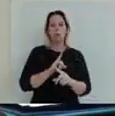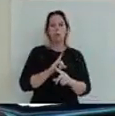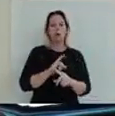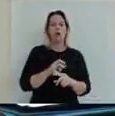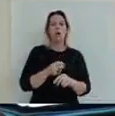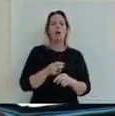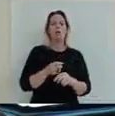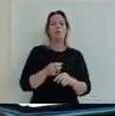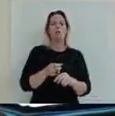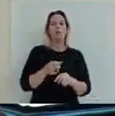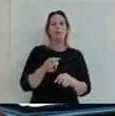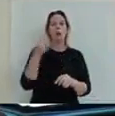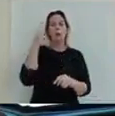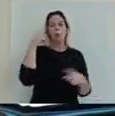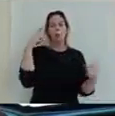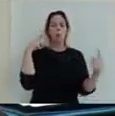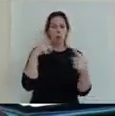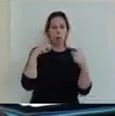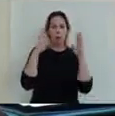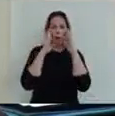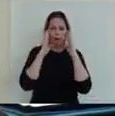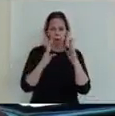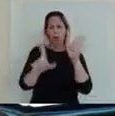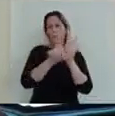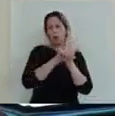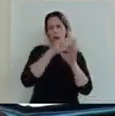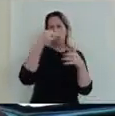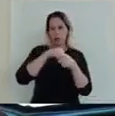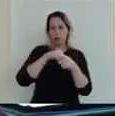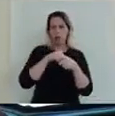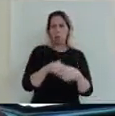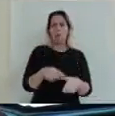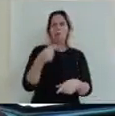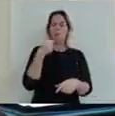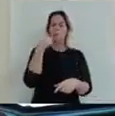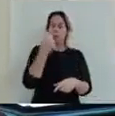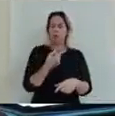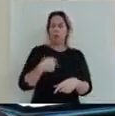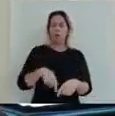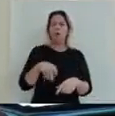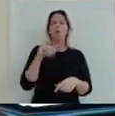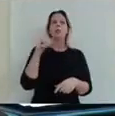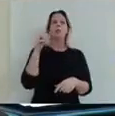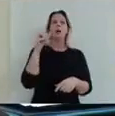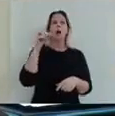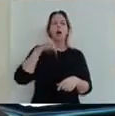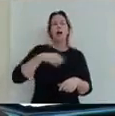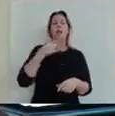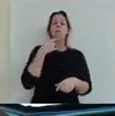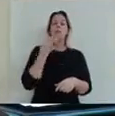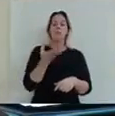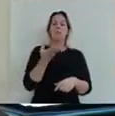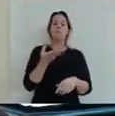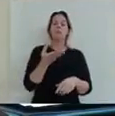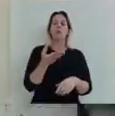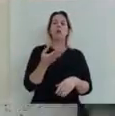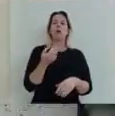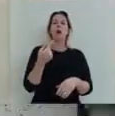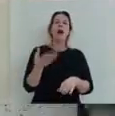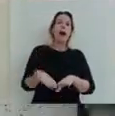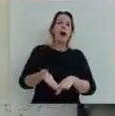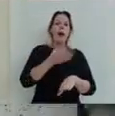recinto. Dicho esto, yo voy a retirar mi moción de que pase a comisión. Esto lo vamos a tratar, voy a pedir que